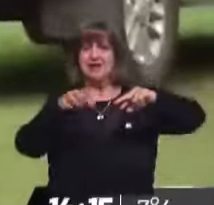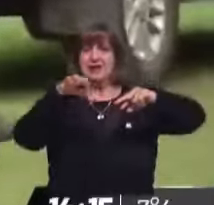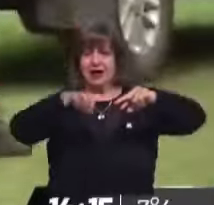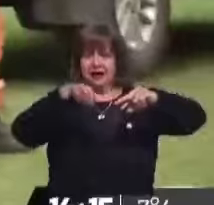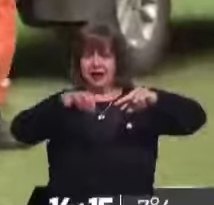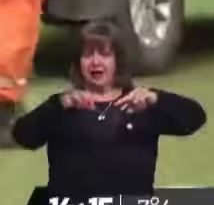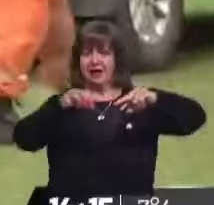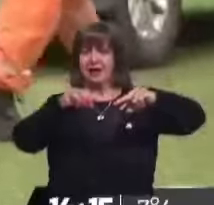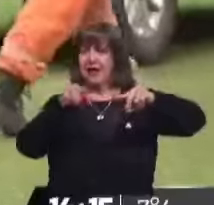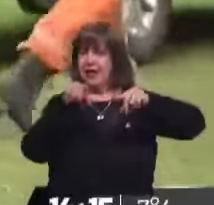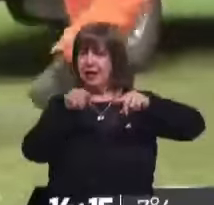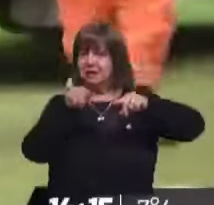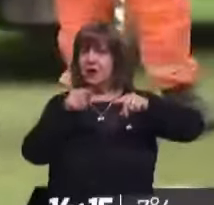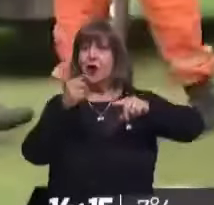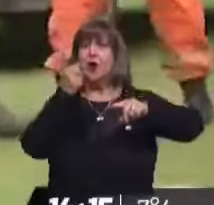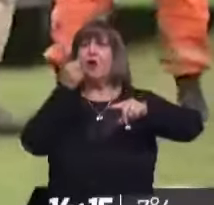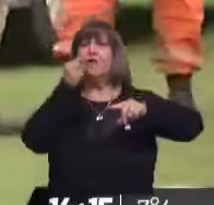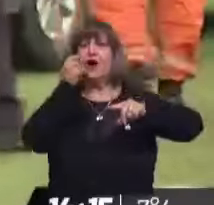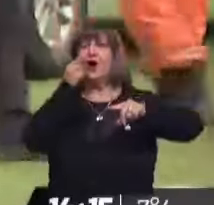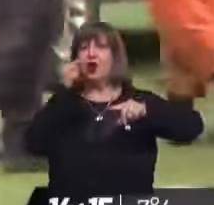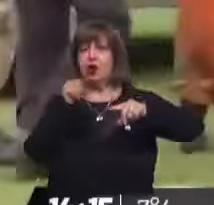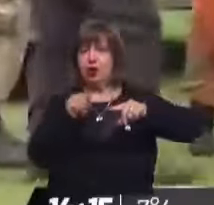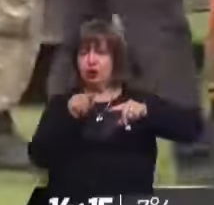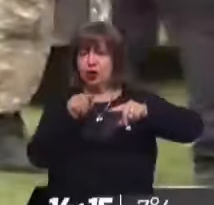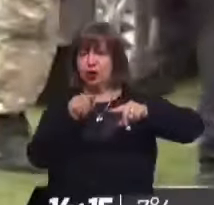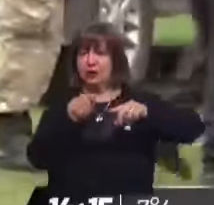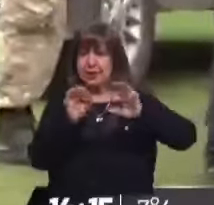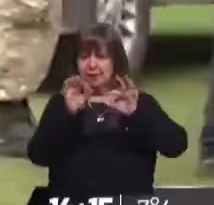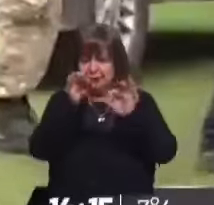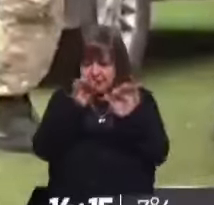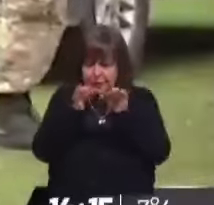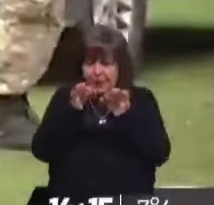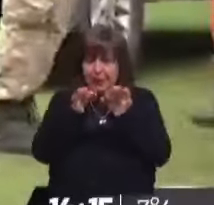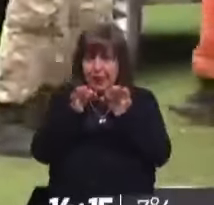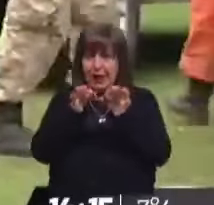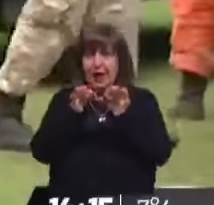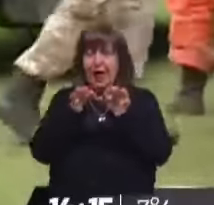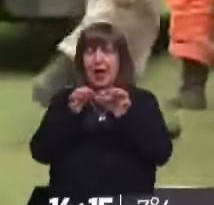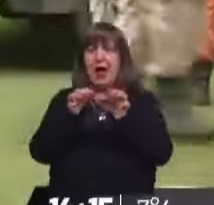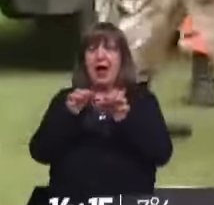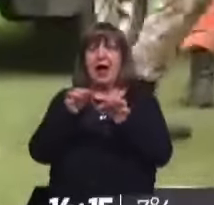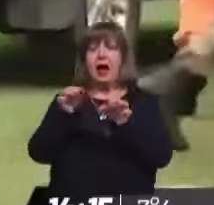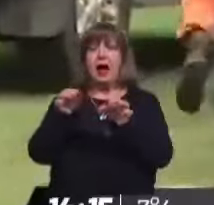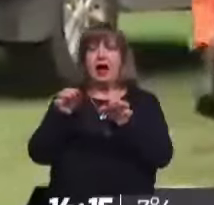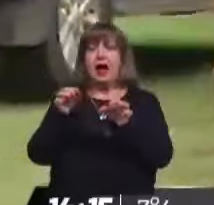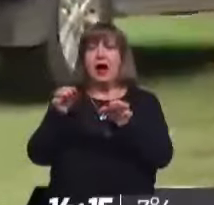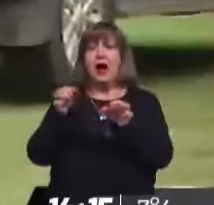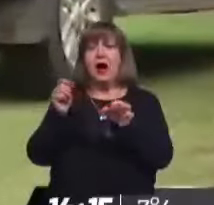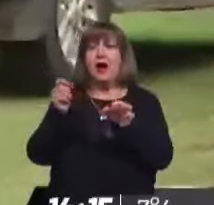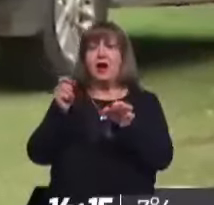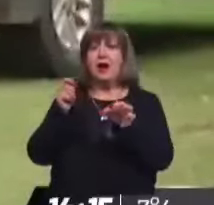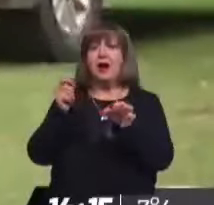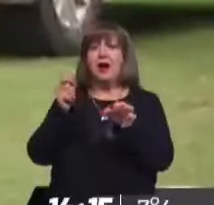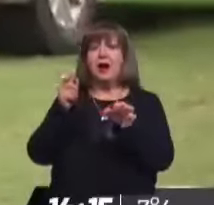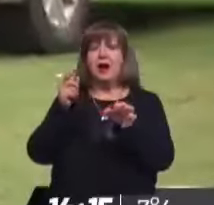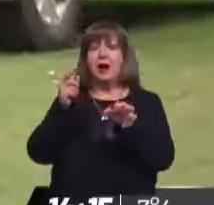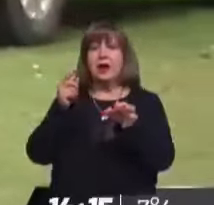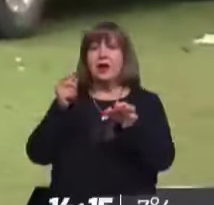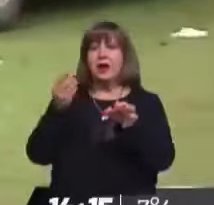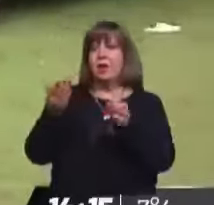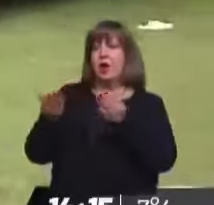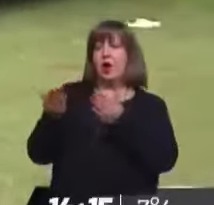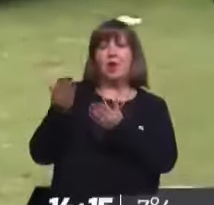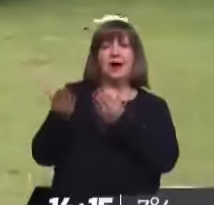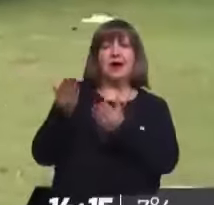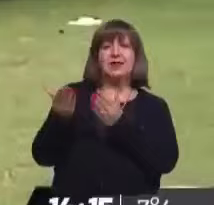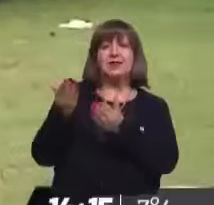tanto, lo que va a hacer ahora la justicia es compararla con saliva extraída a los padres del nene